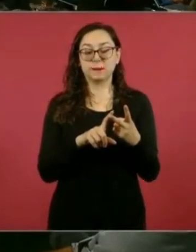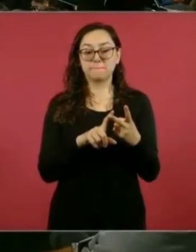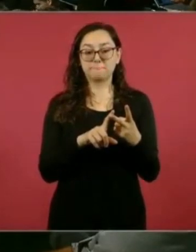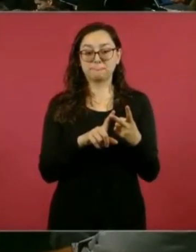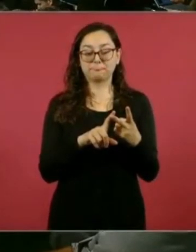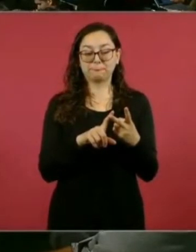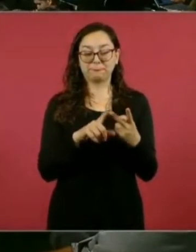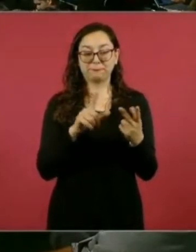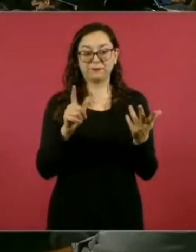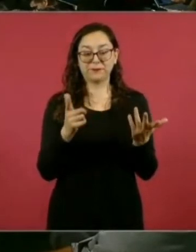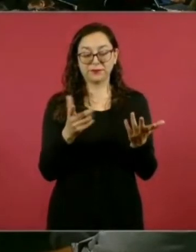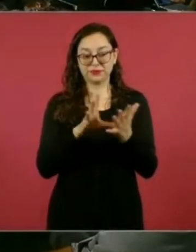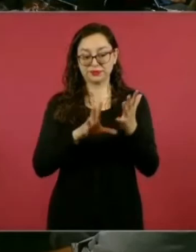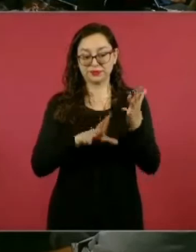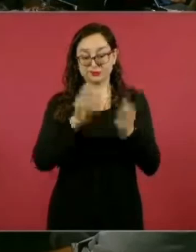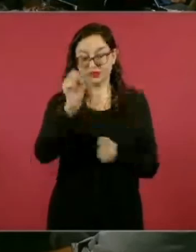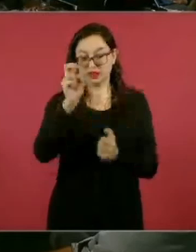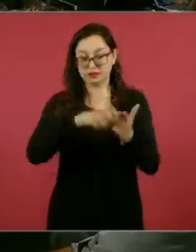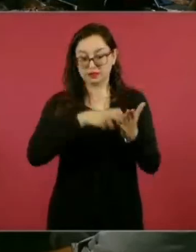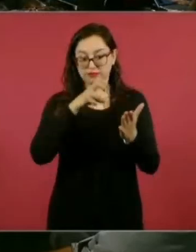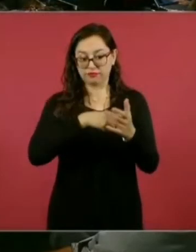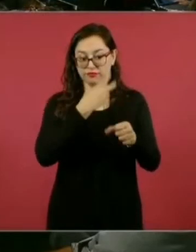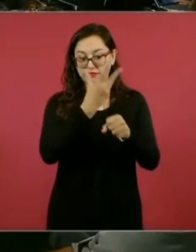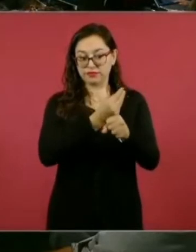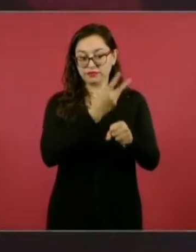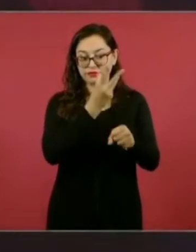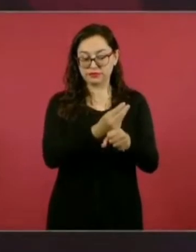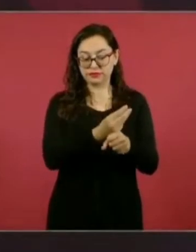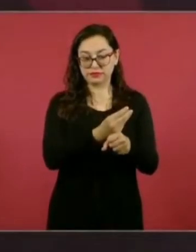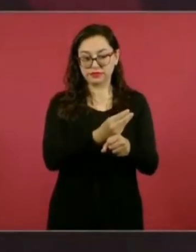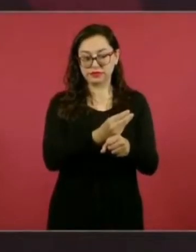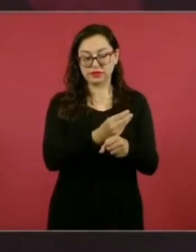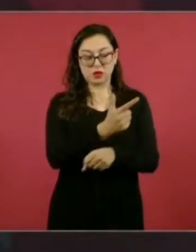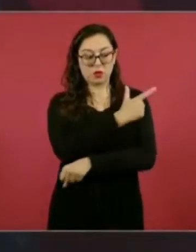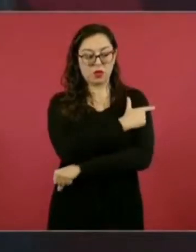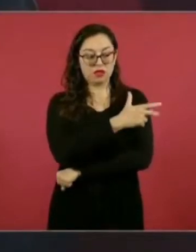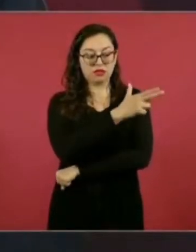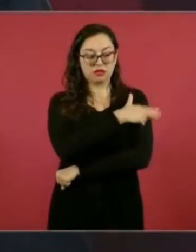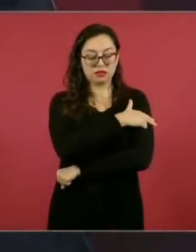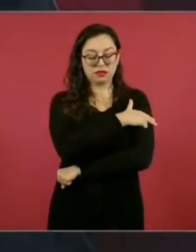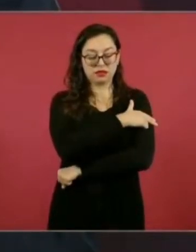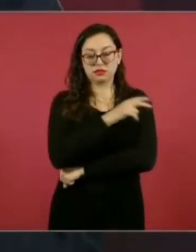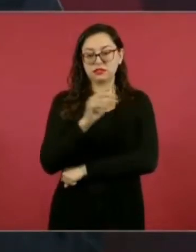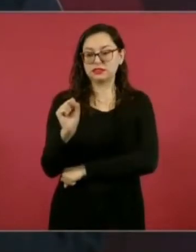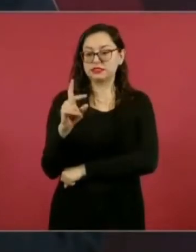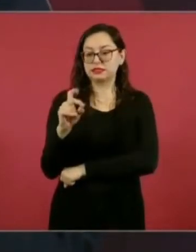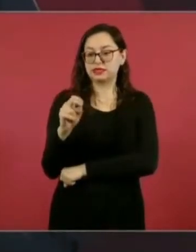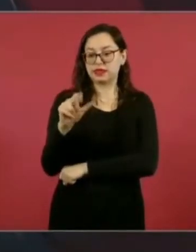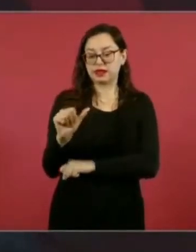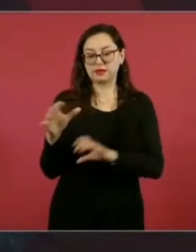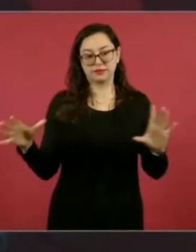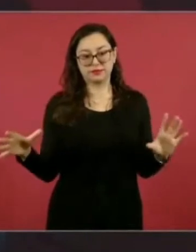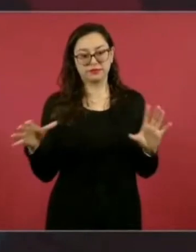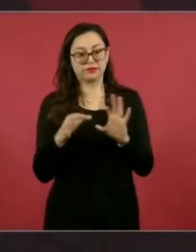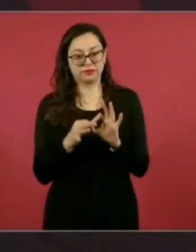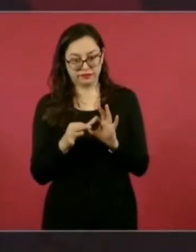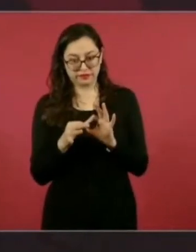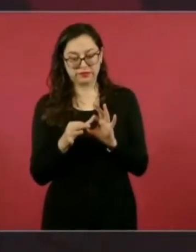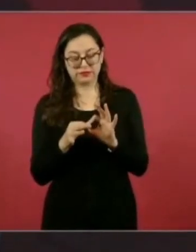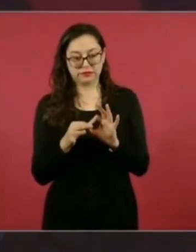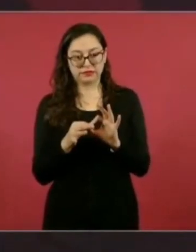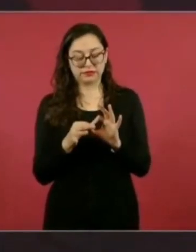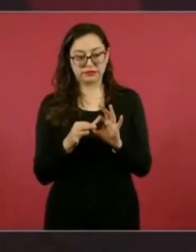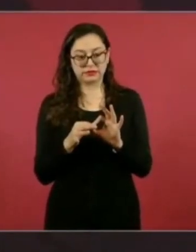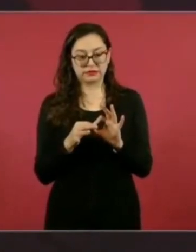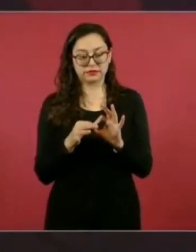la reforma constitucional para constituir la Guardia Nacional como